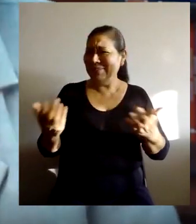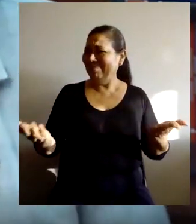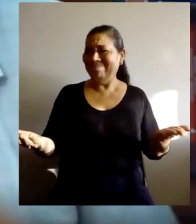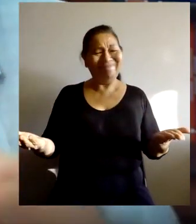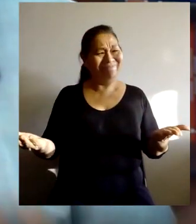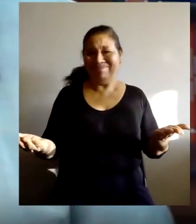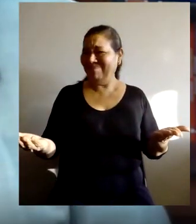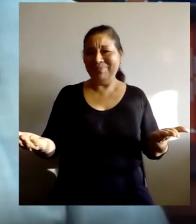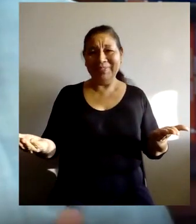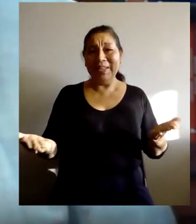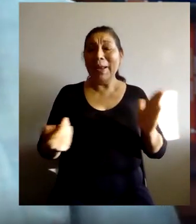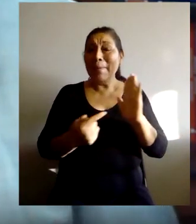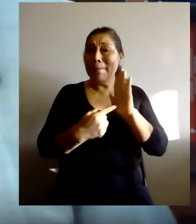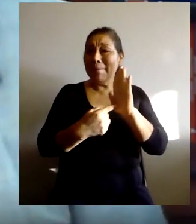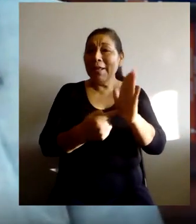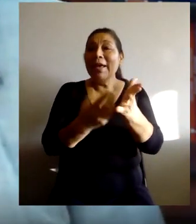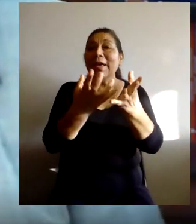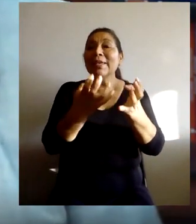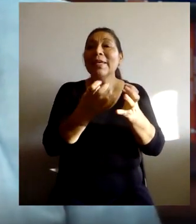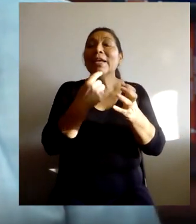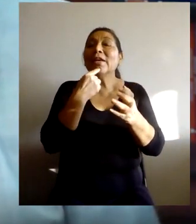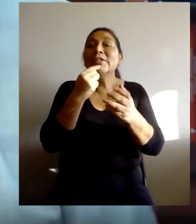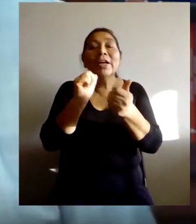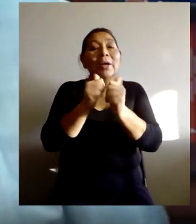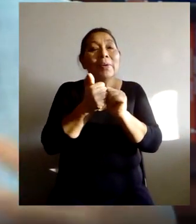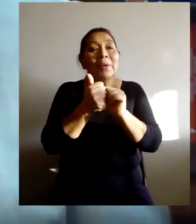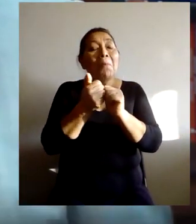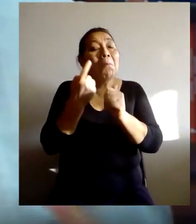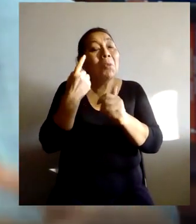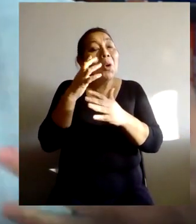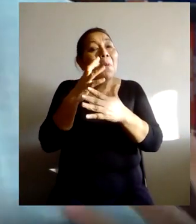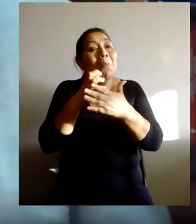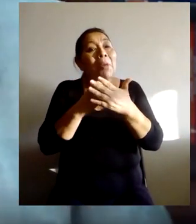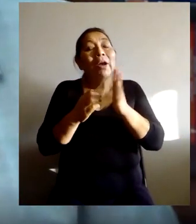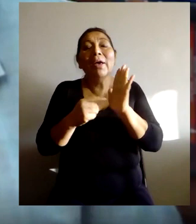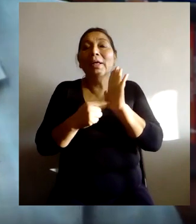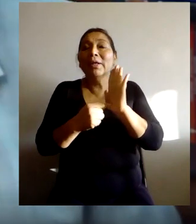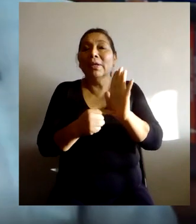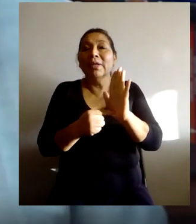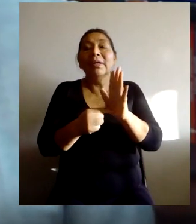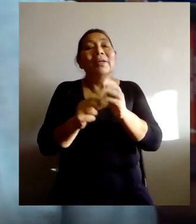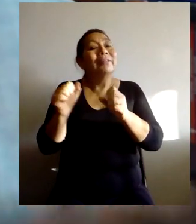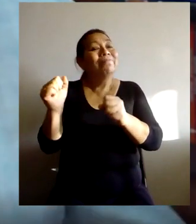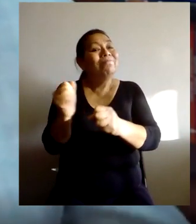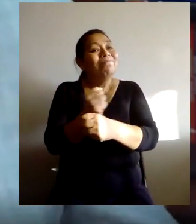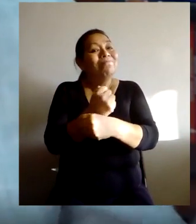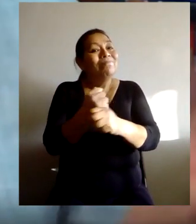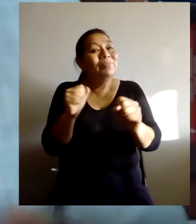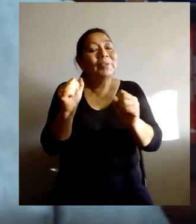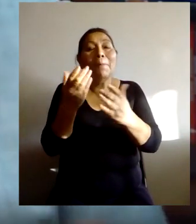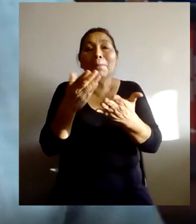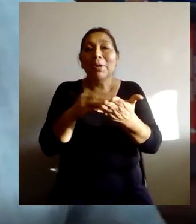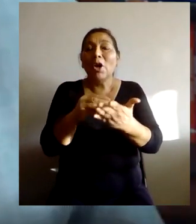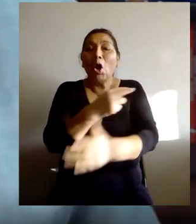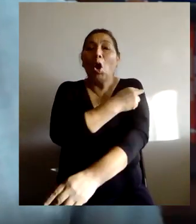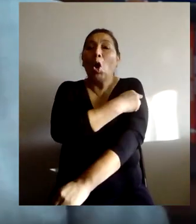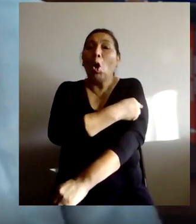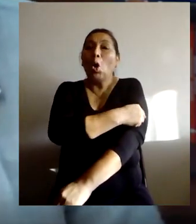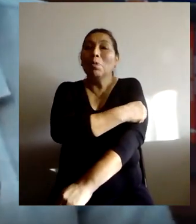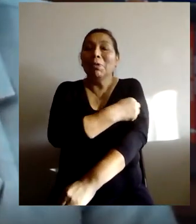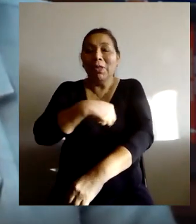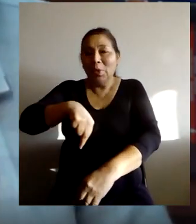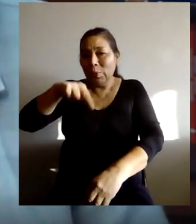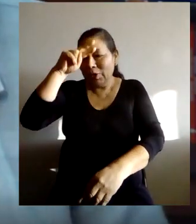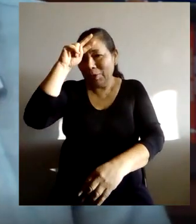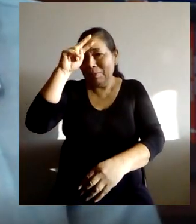y precisamente porque el precedente lo que quiere es corregir o por lo menos atenuar la imposibilidad que la mayor parte de